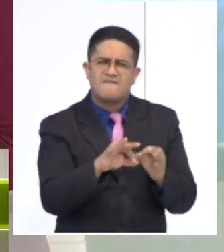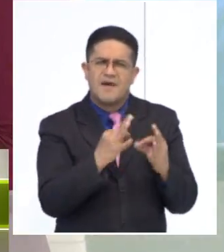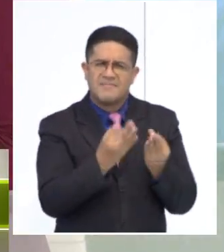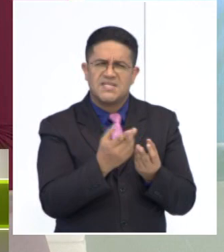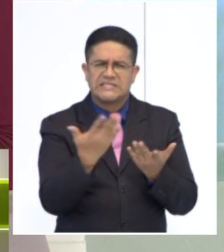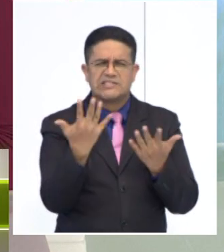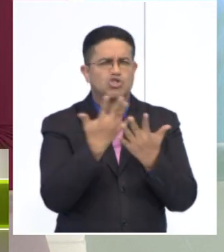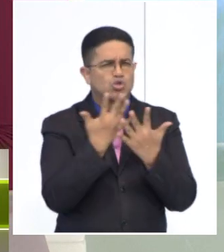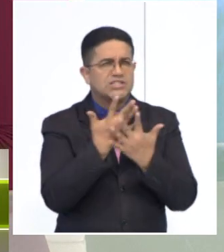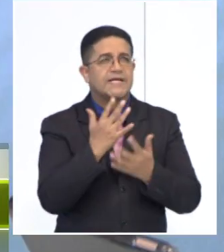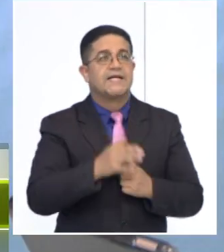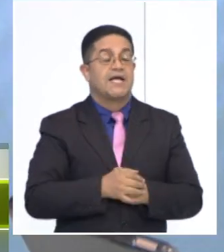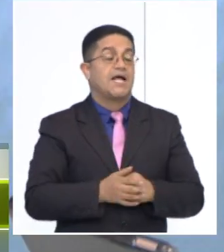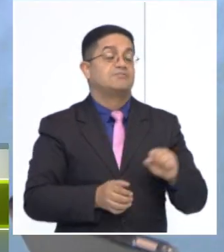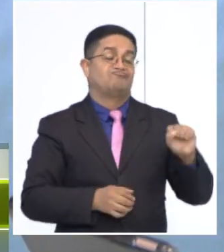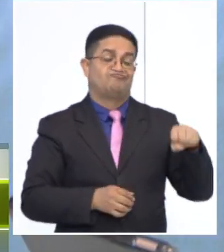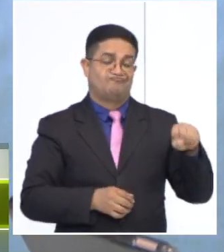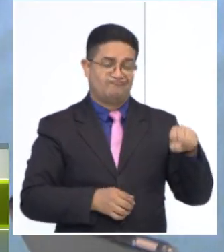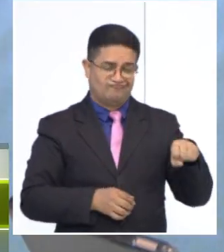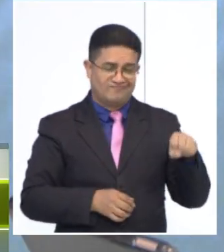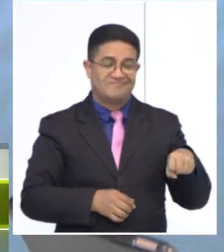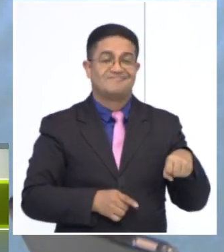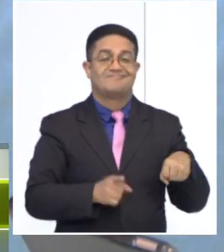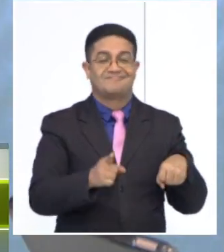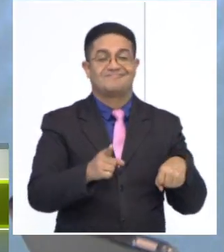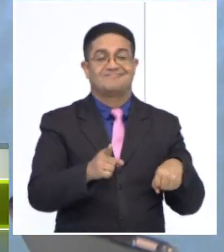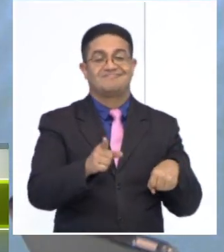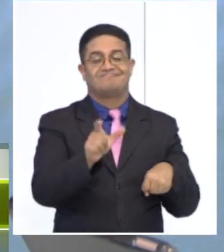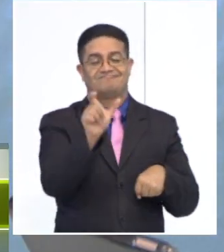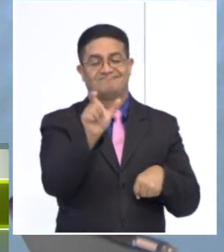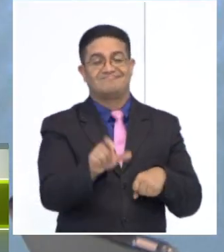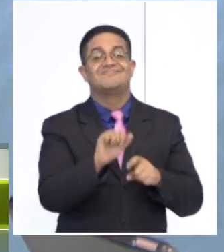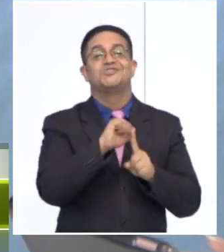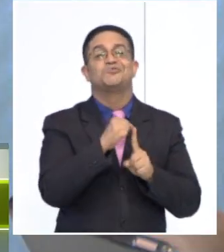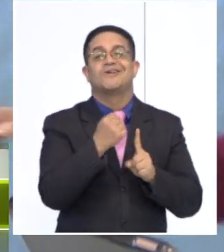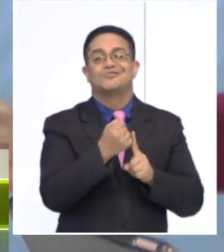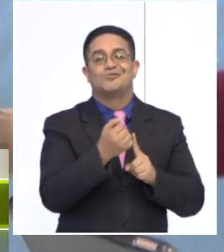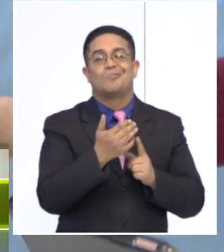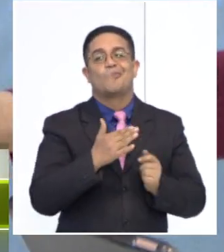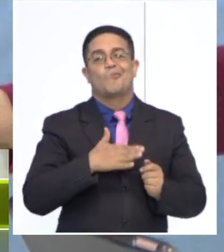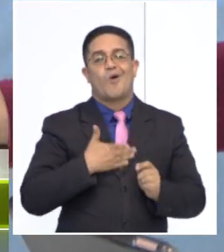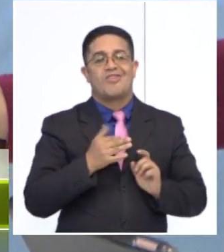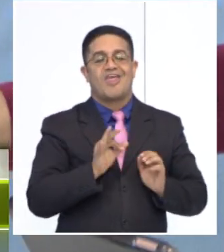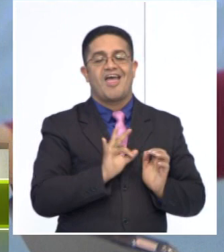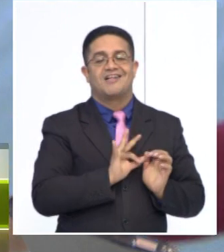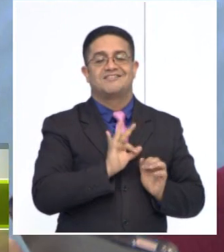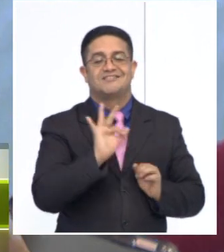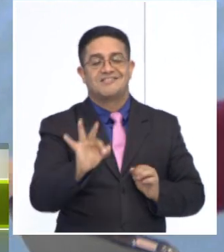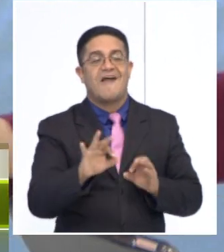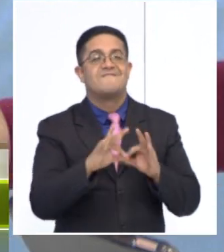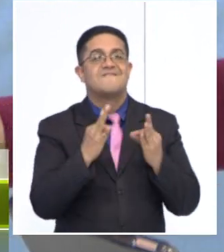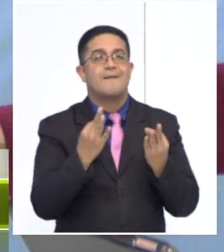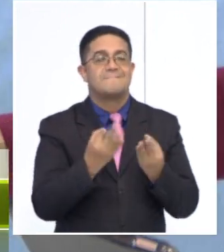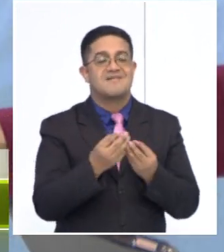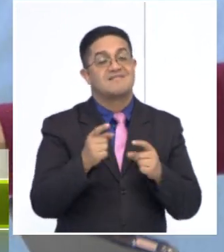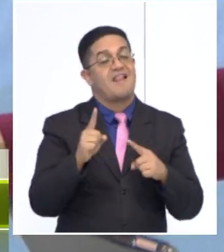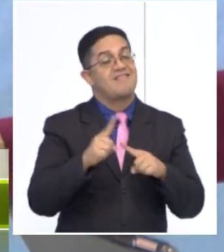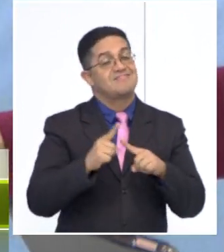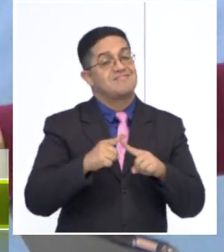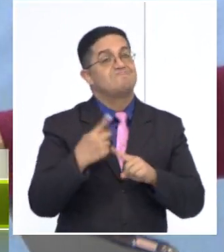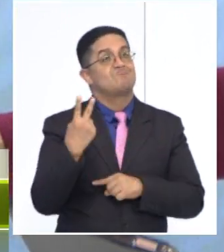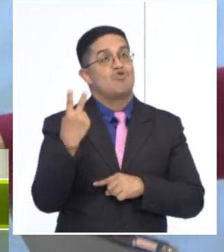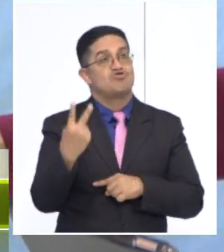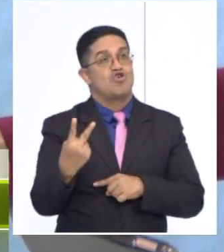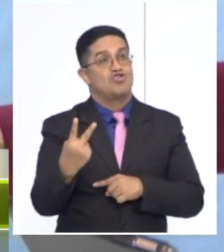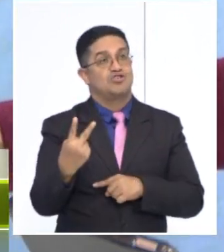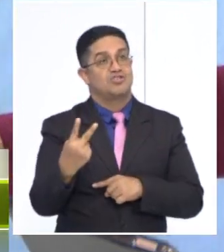sobre eso. Bueno, señora Mayra, sí, la diabetes es una condición hereditaria. Sobre todo la diabetes tipo 2 es una